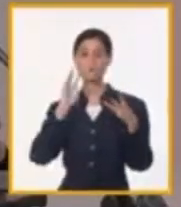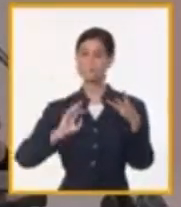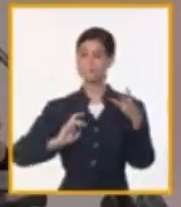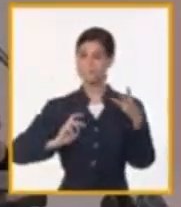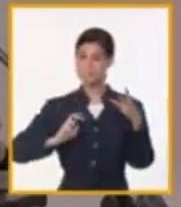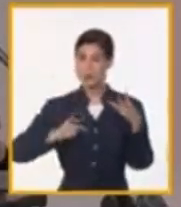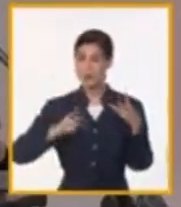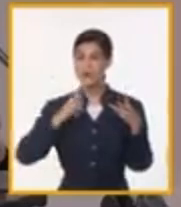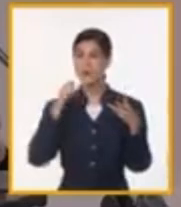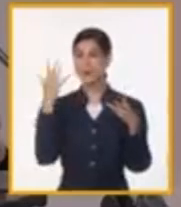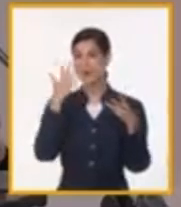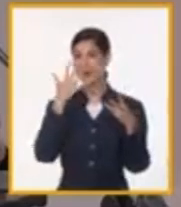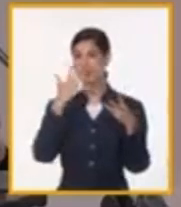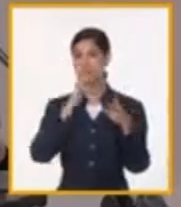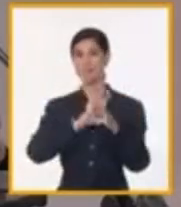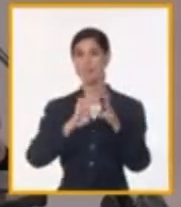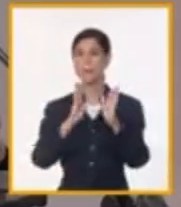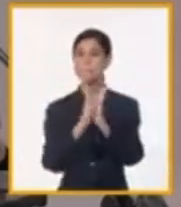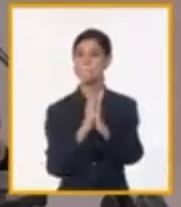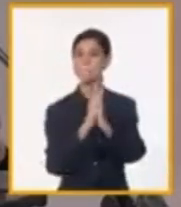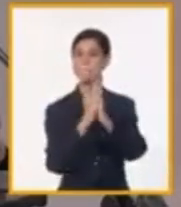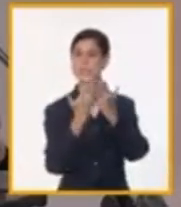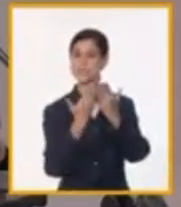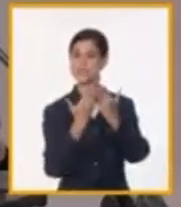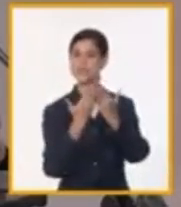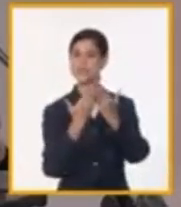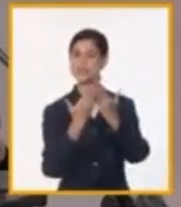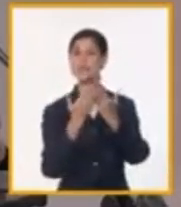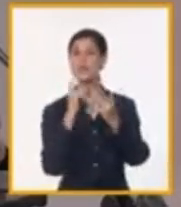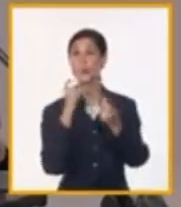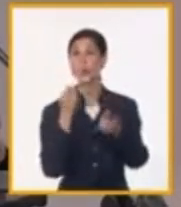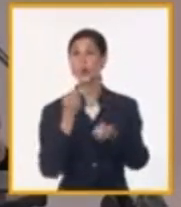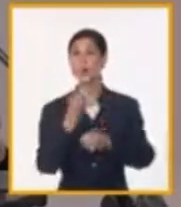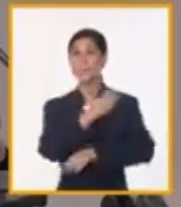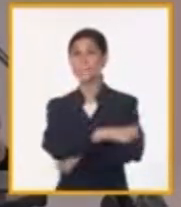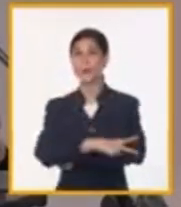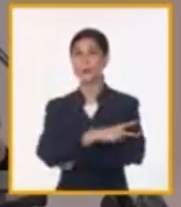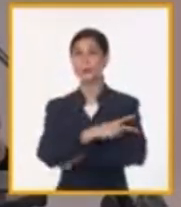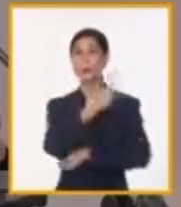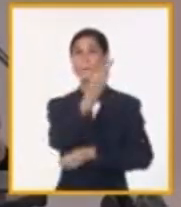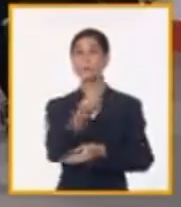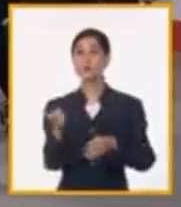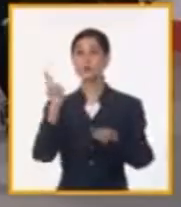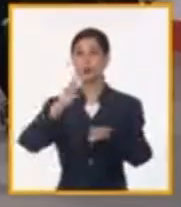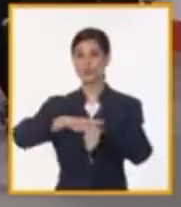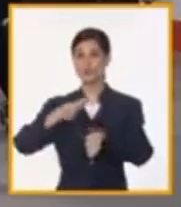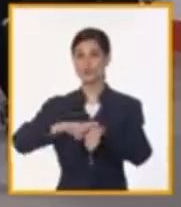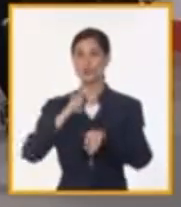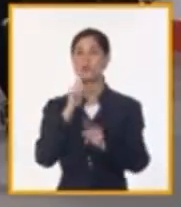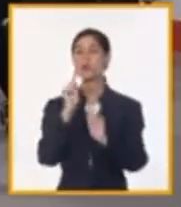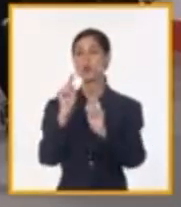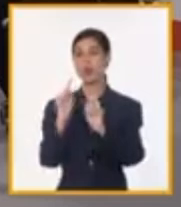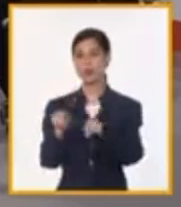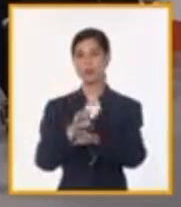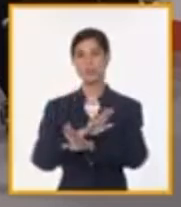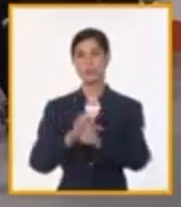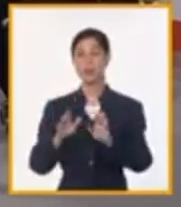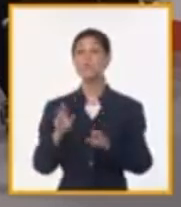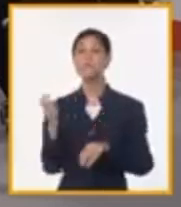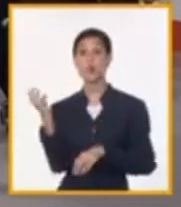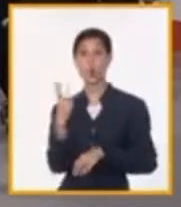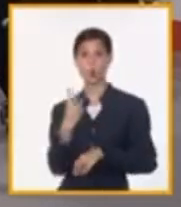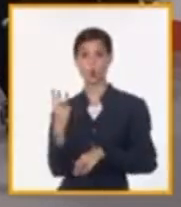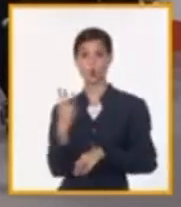corresponsal del periódico puertorriqueño Claridad bueno colega también analista de temas internacionales así que bueno como siempre les